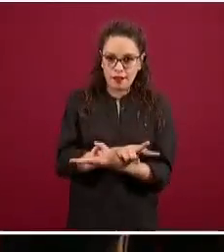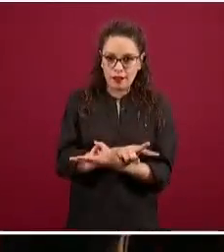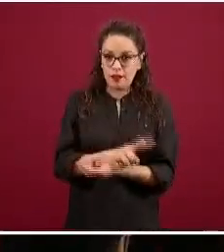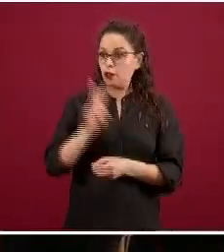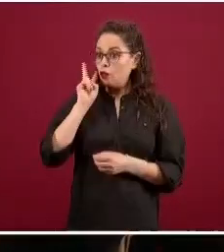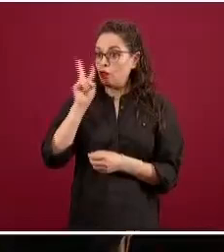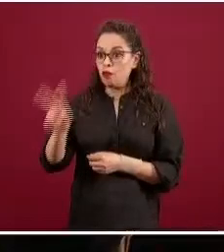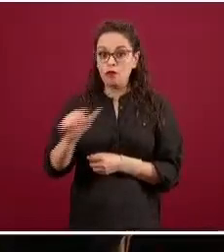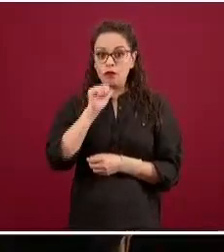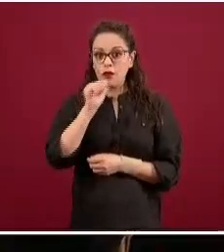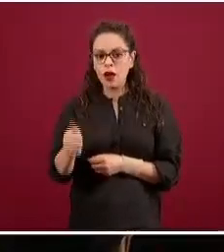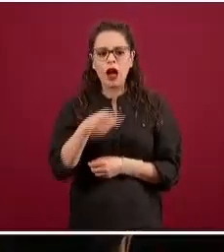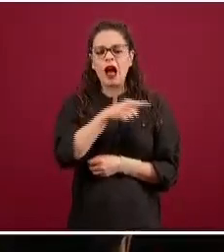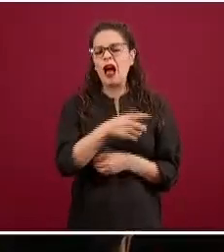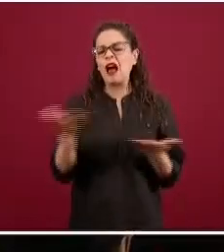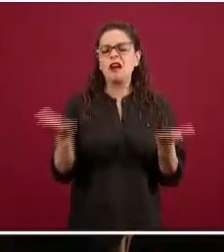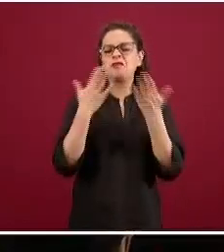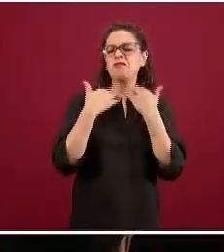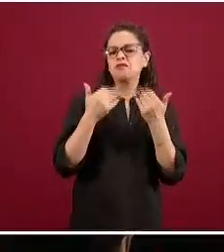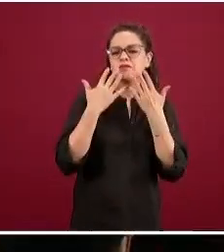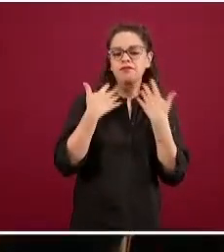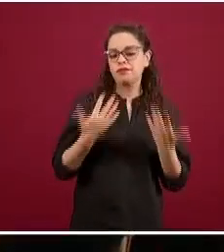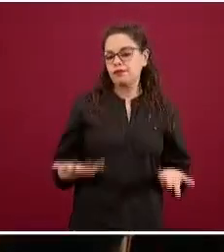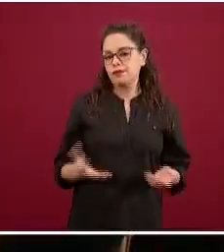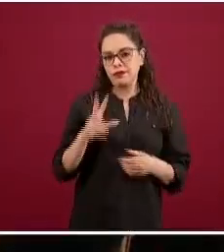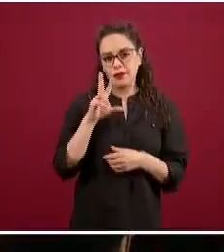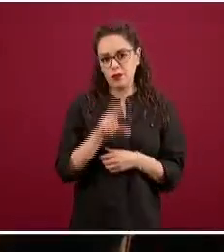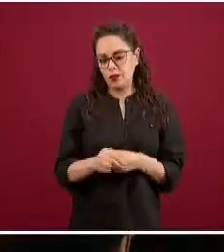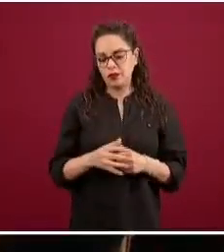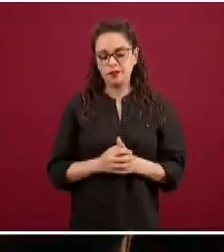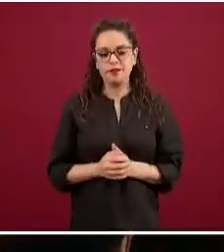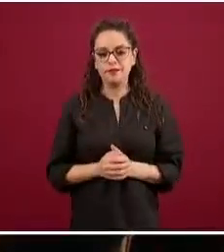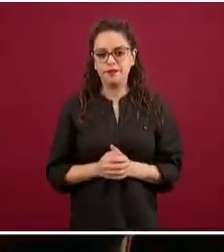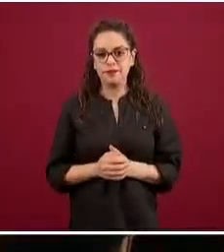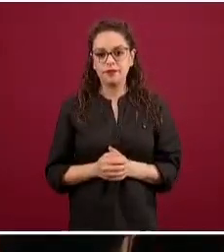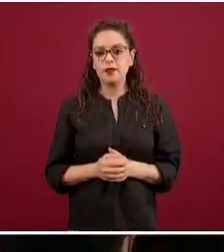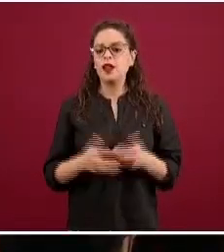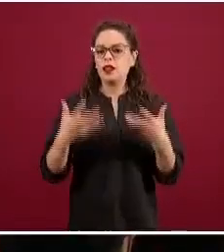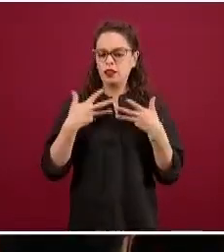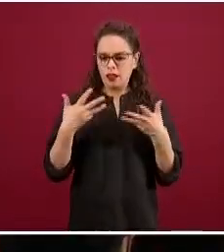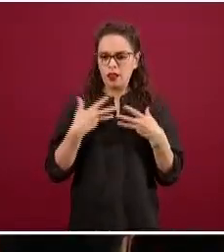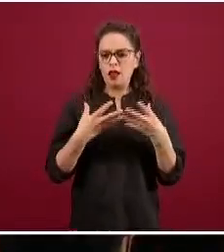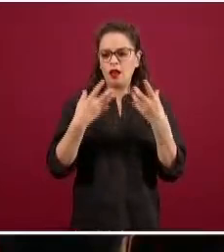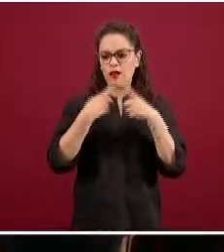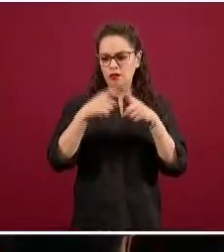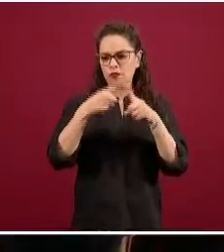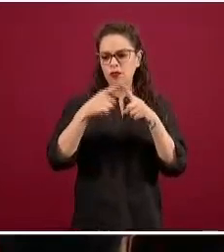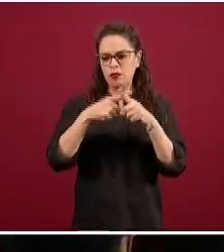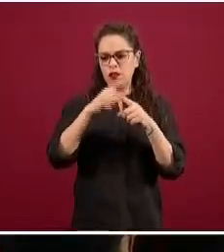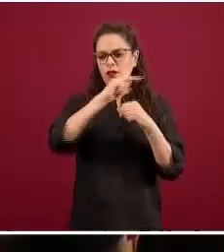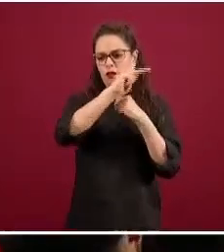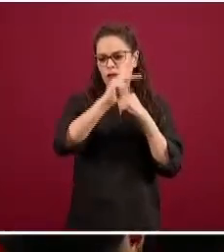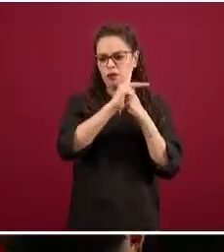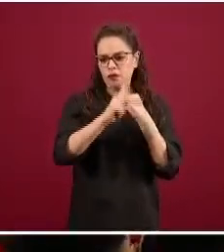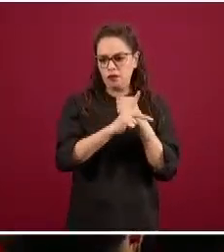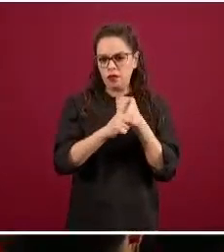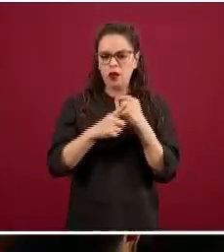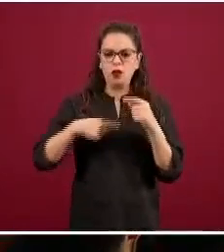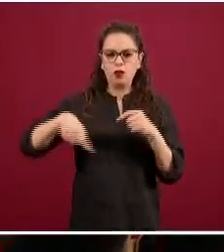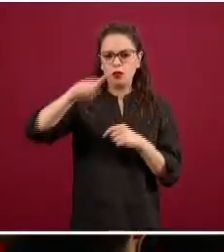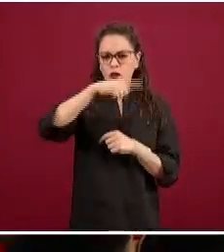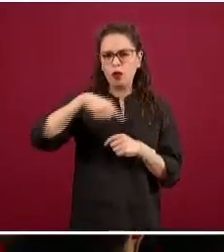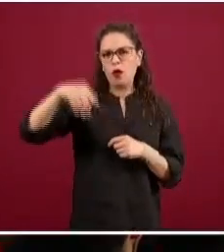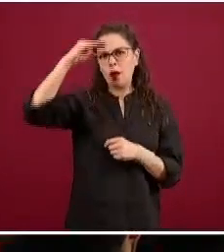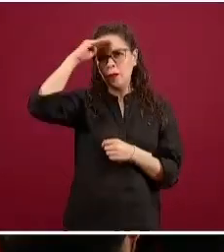existe. Y sin embargo, en muchos países se sigue utilizando la idea de voy a hacer pruebas